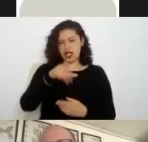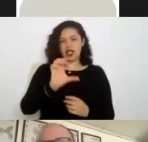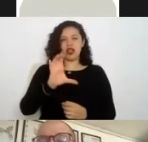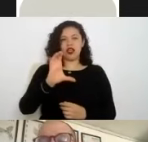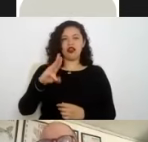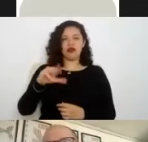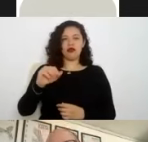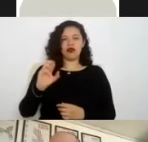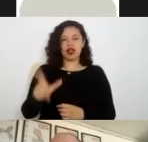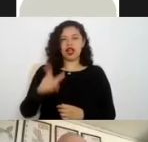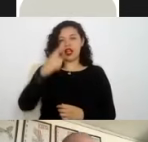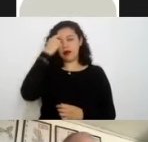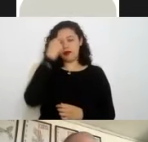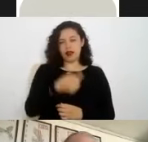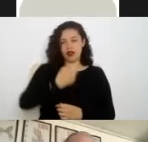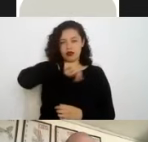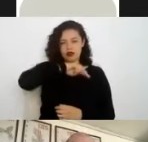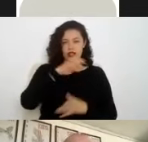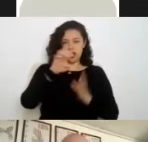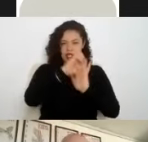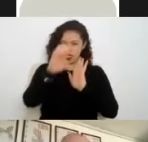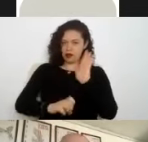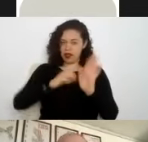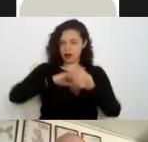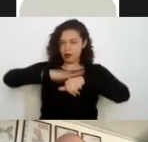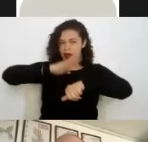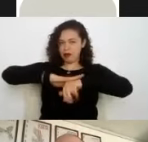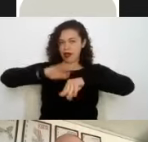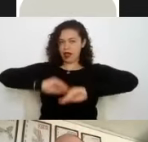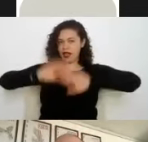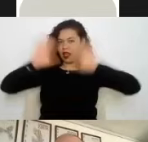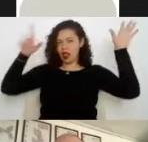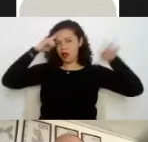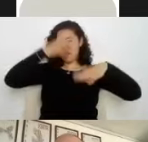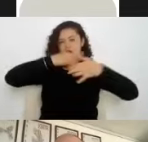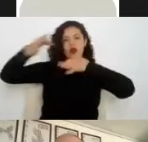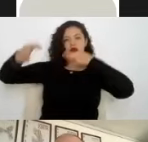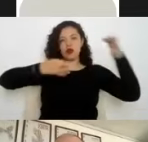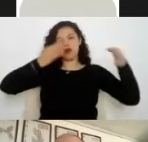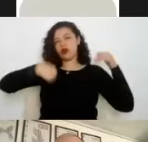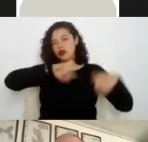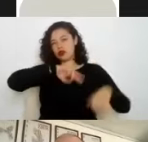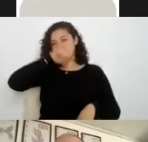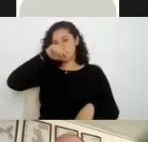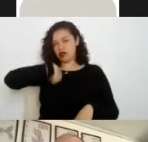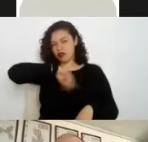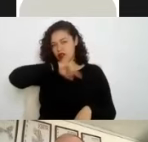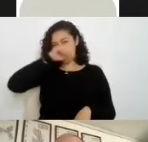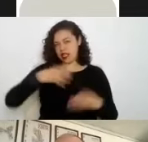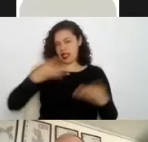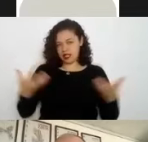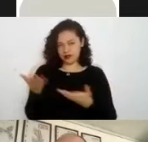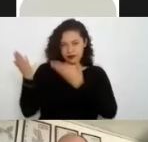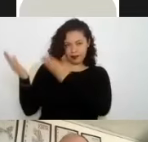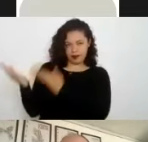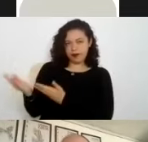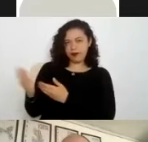y puedan tener el ejemplo más claro de este tipo de campañas que luego hacemos en este sentido.